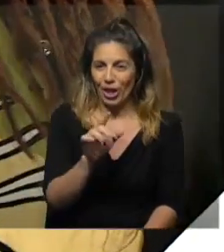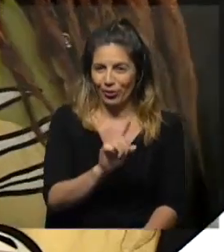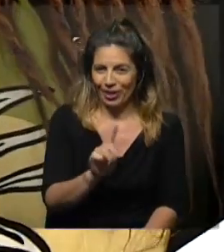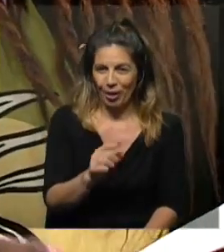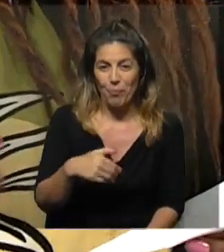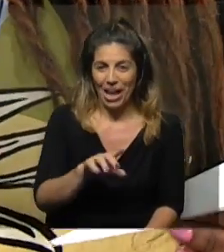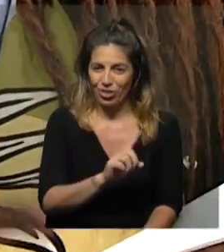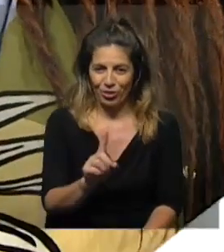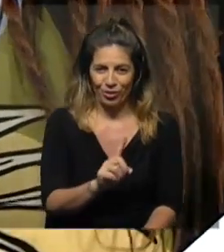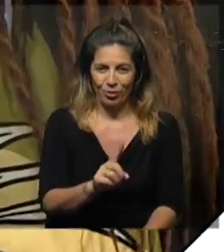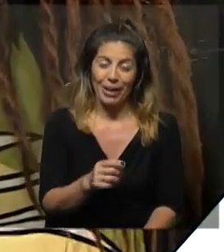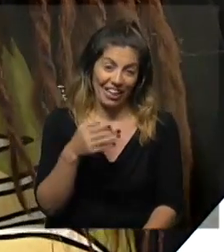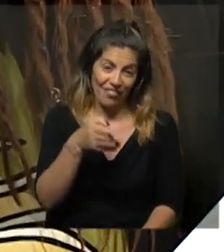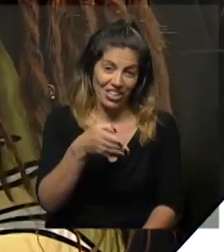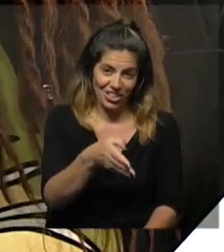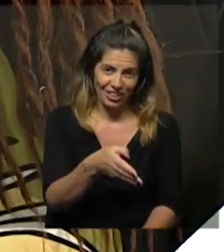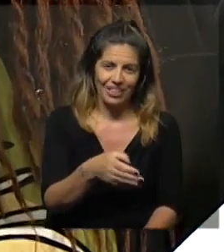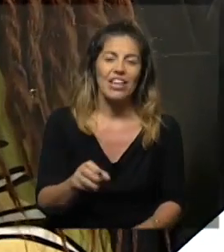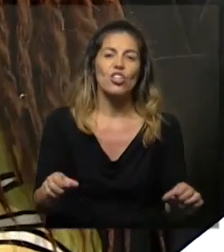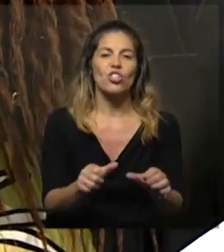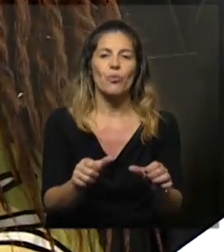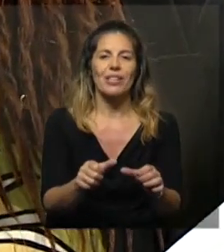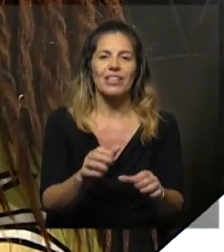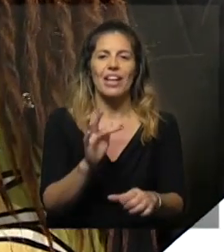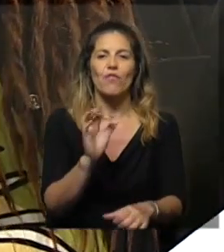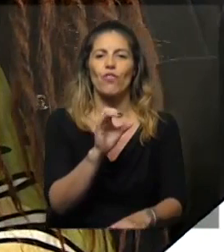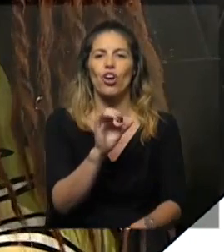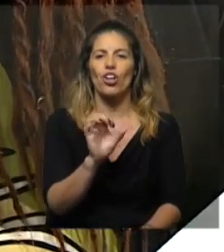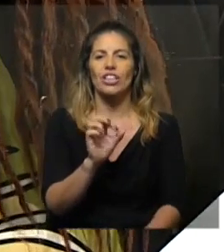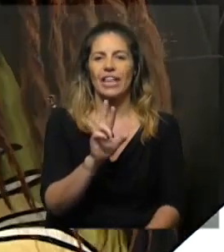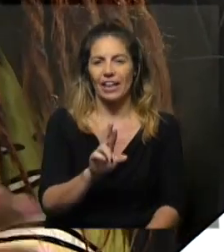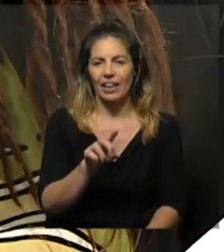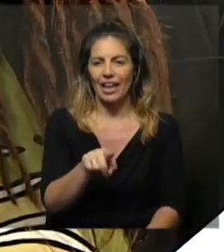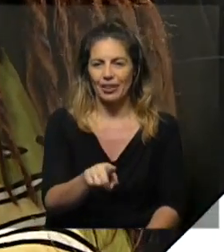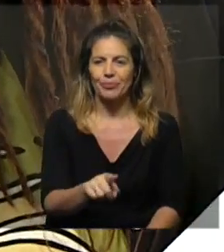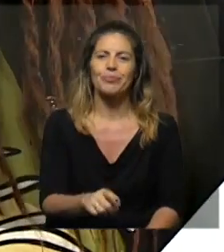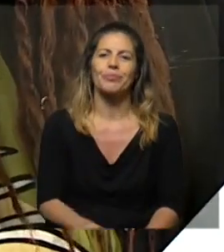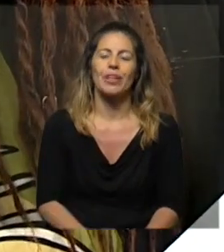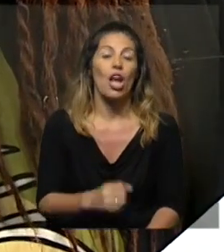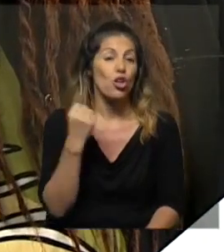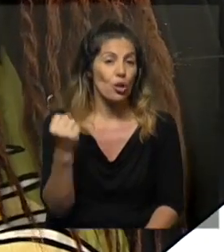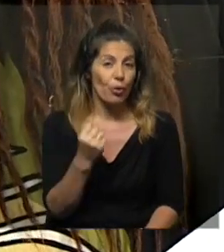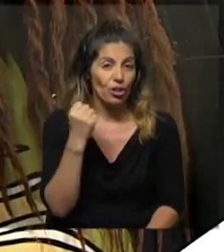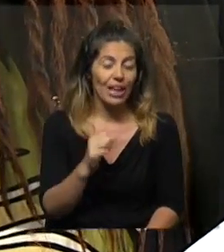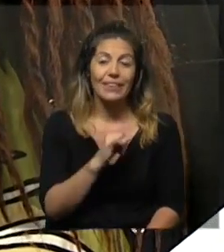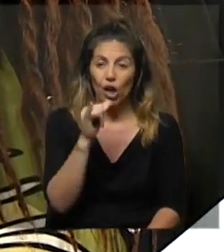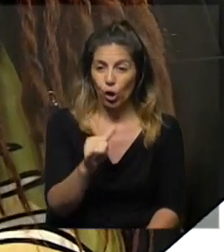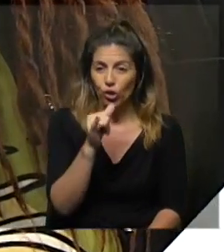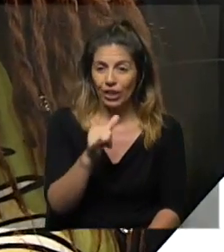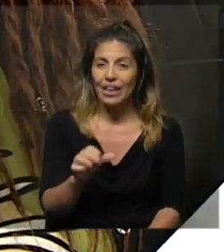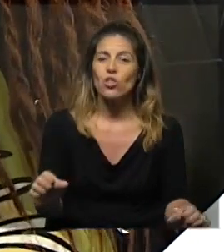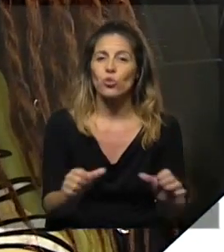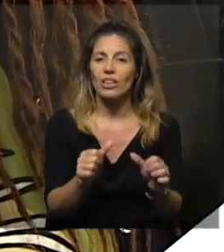Pero bueno eso se va a hacer en el folleto y además eso Lo importante es decir también que es una actividad